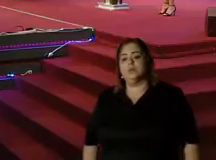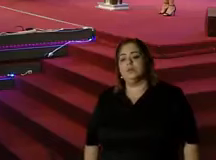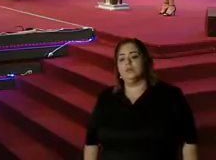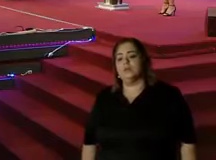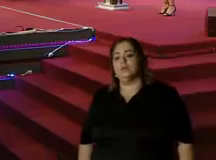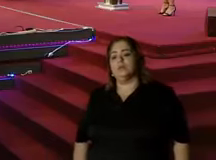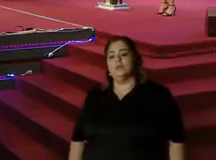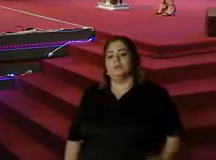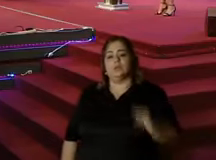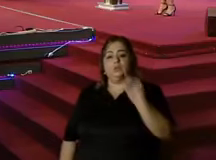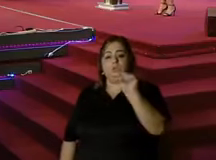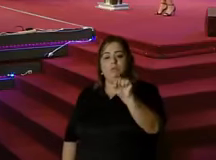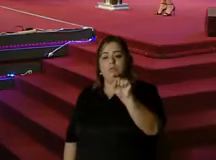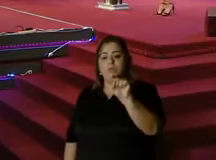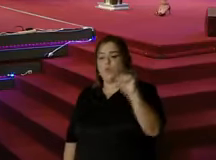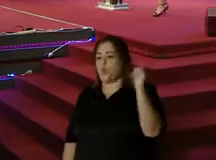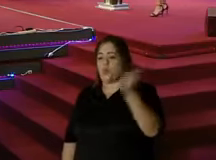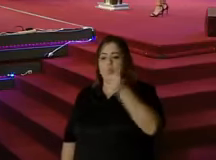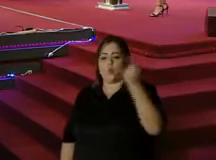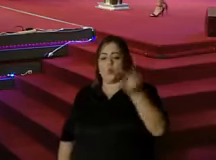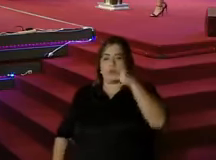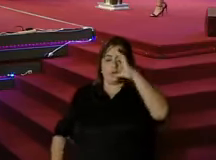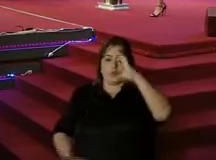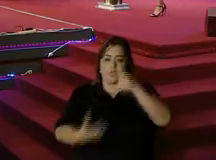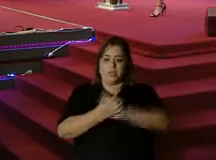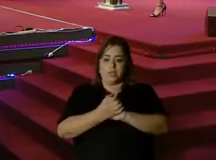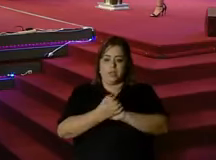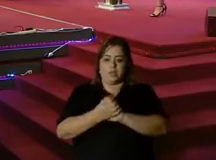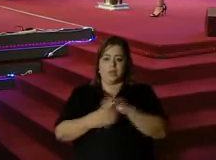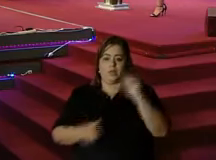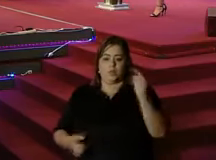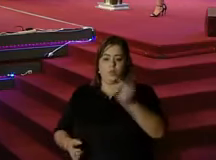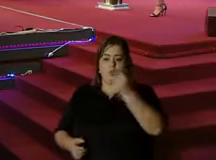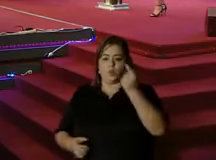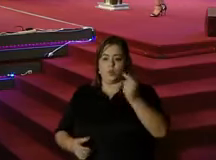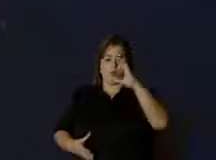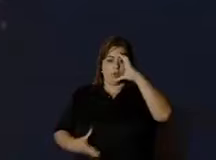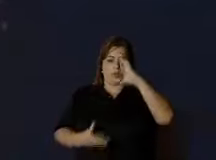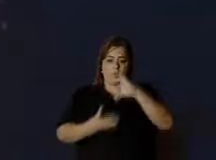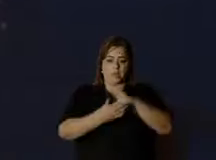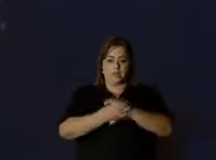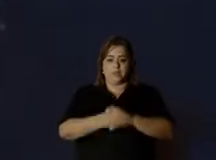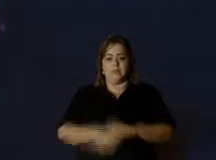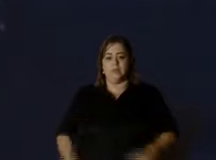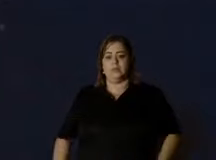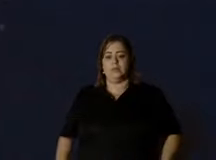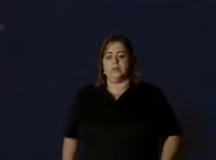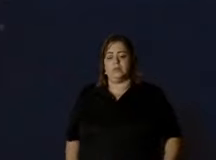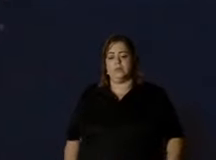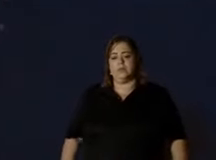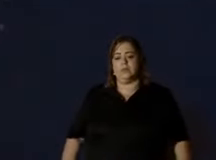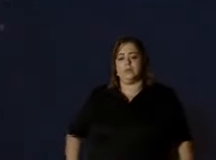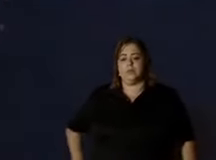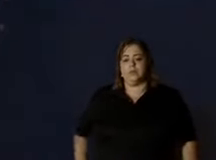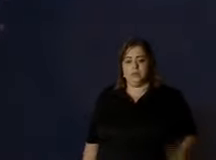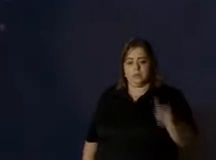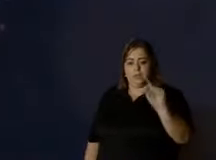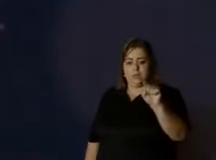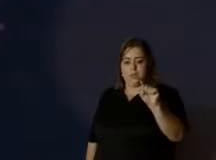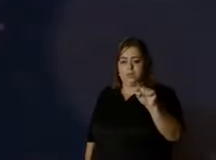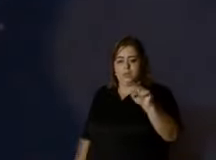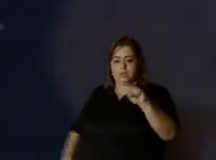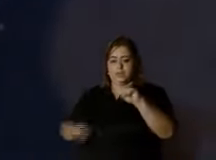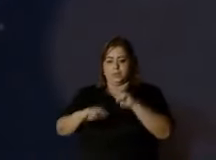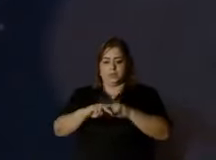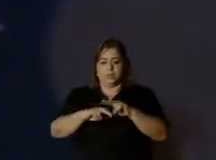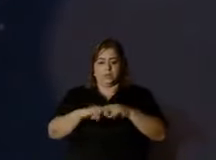Orabashanda, hija. Solo cree. Solo cree. Brenda, acércate. Brenda, acércate. Pone la mano